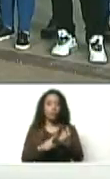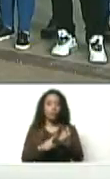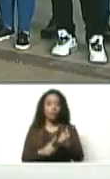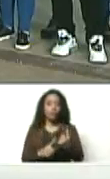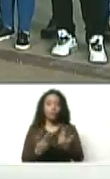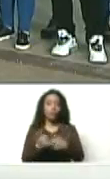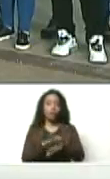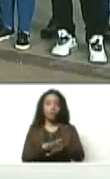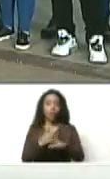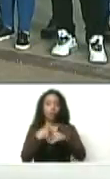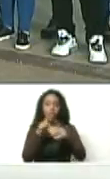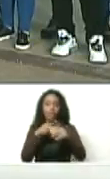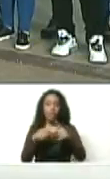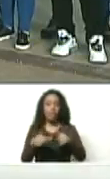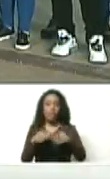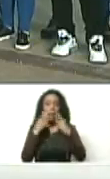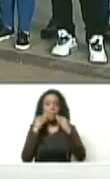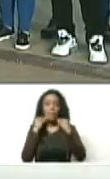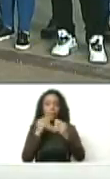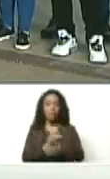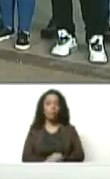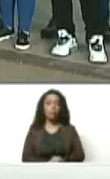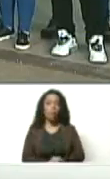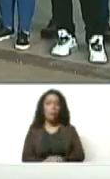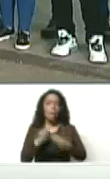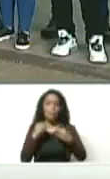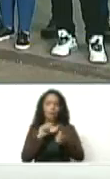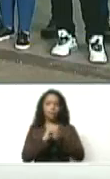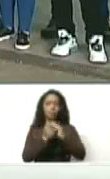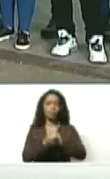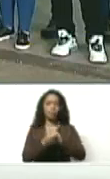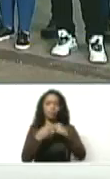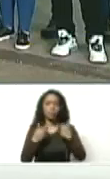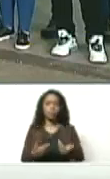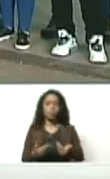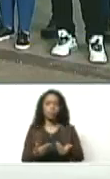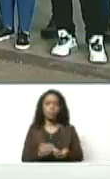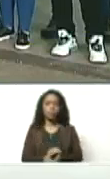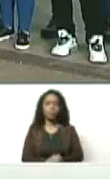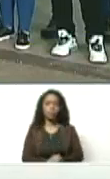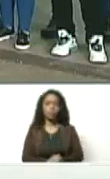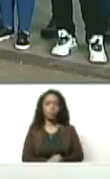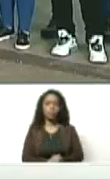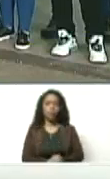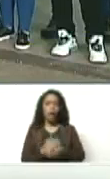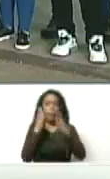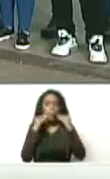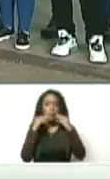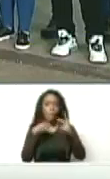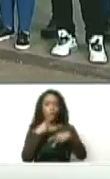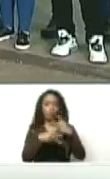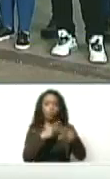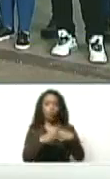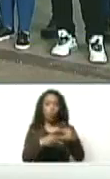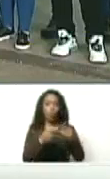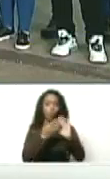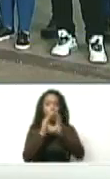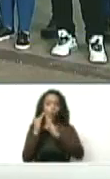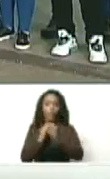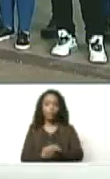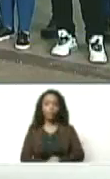incluyendo, bueno, diversas experiencias, para convertirla en experiencias productivas